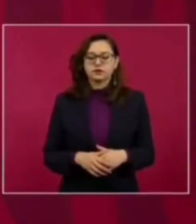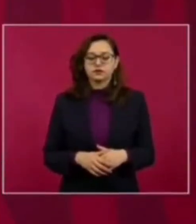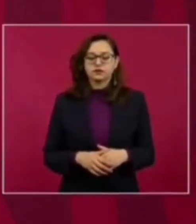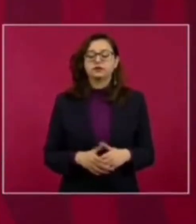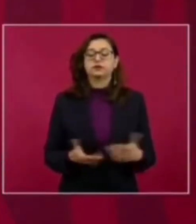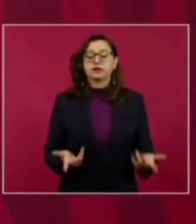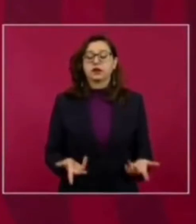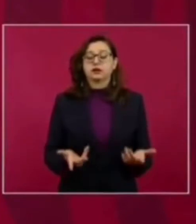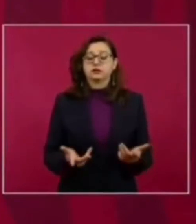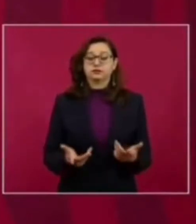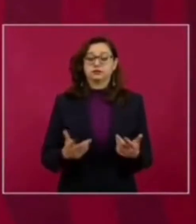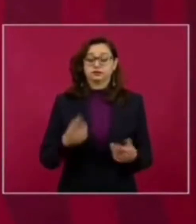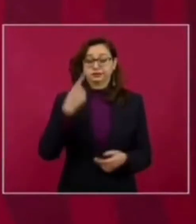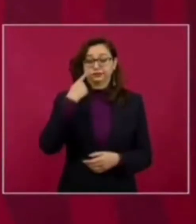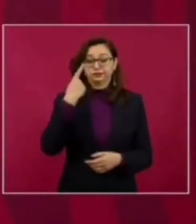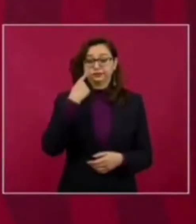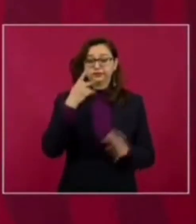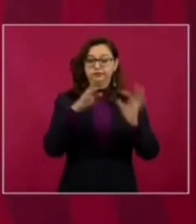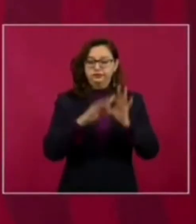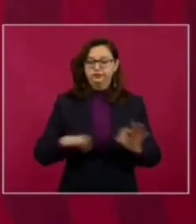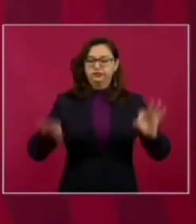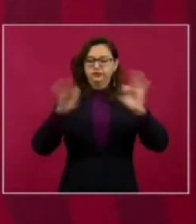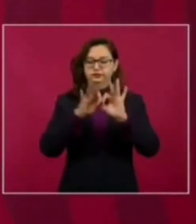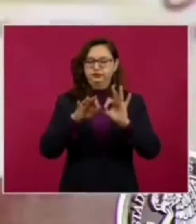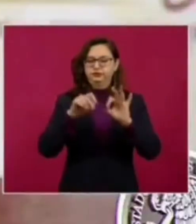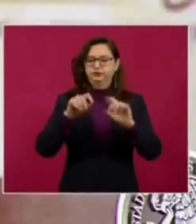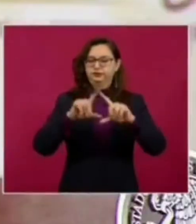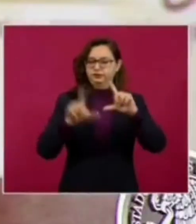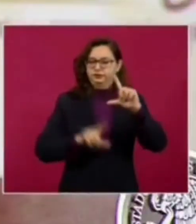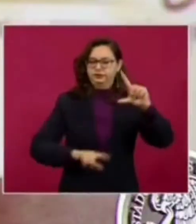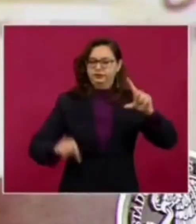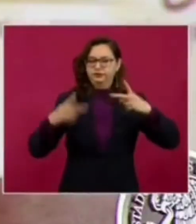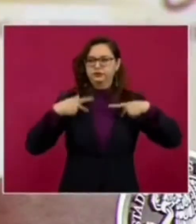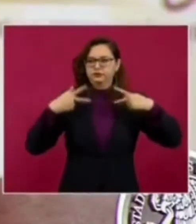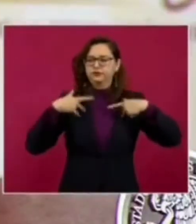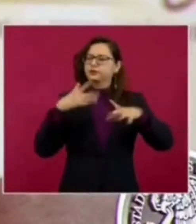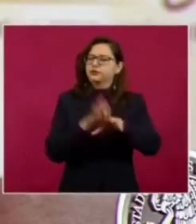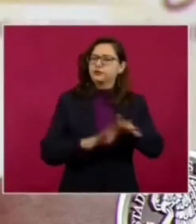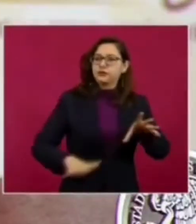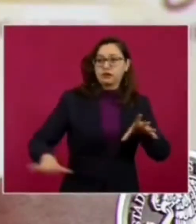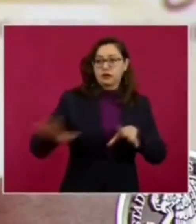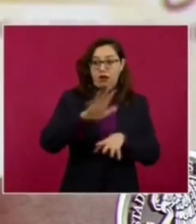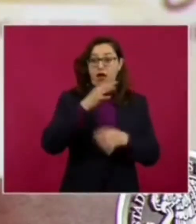Que sepan todos los mexicanos